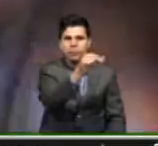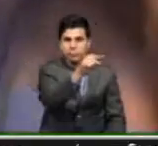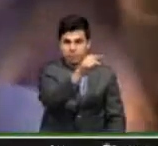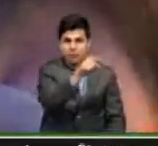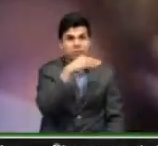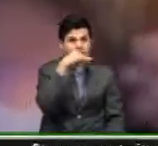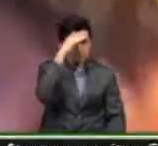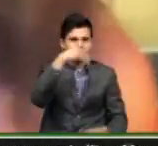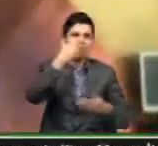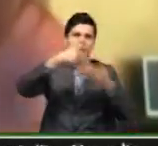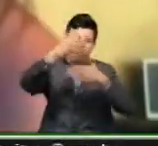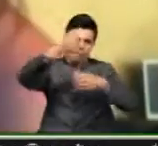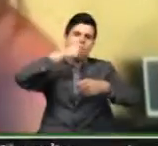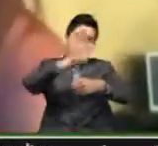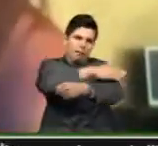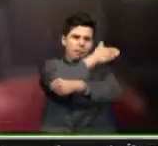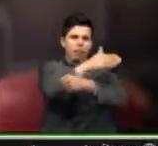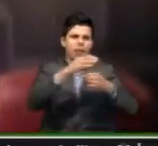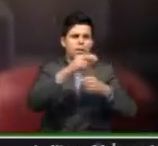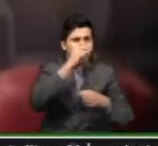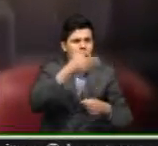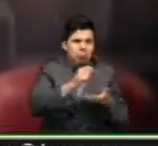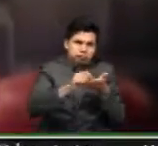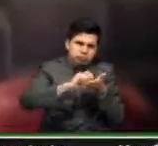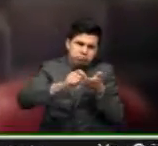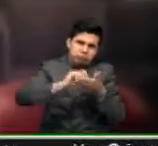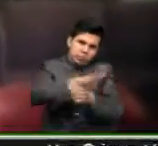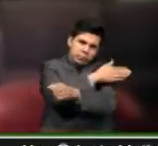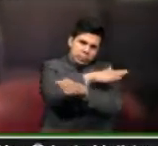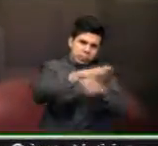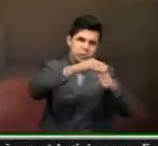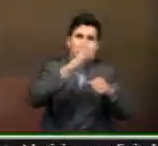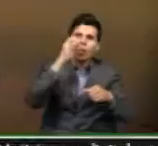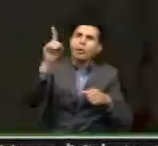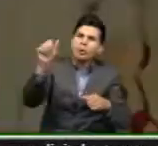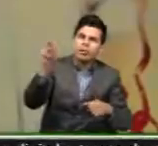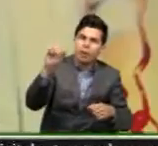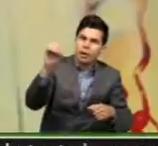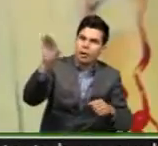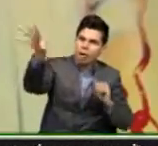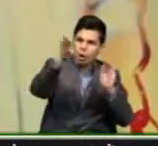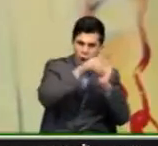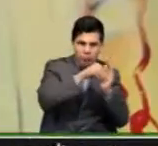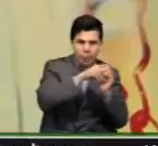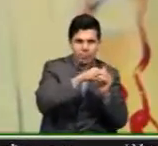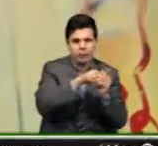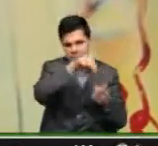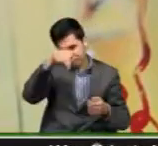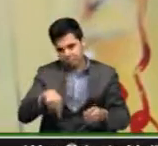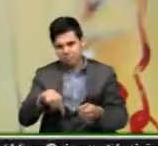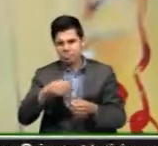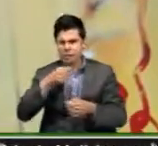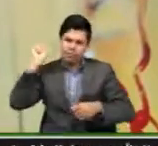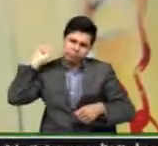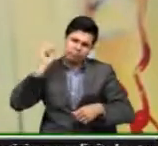artística, empezando a componer canciones desde muy niña, siguiendo el ejemplo del maestro Darío Gómez. Son más de 100 canciones grabadas